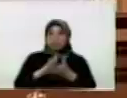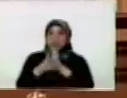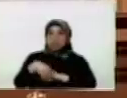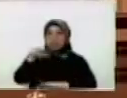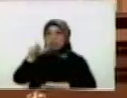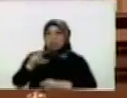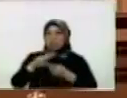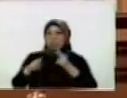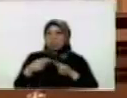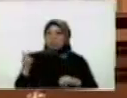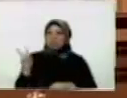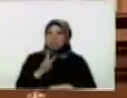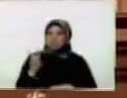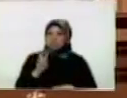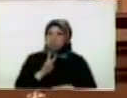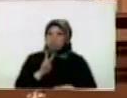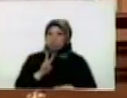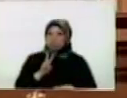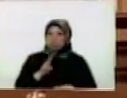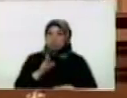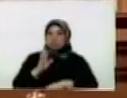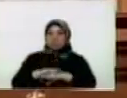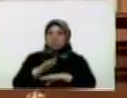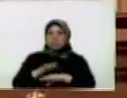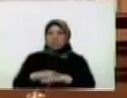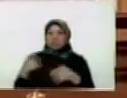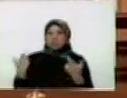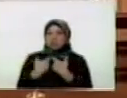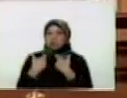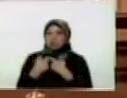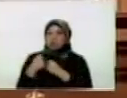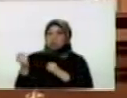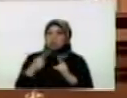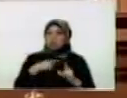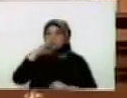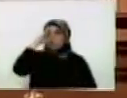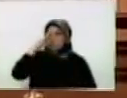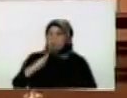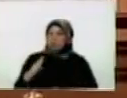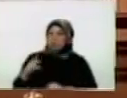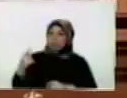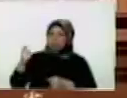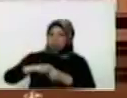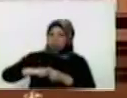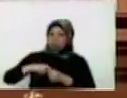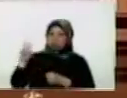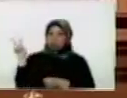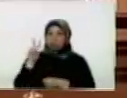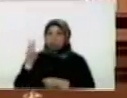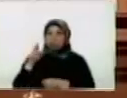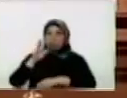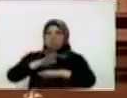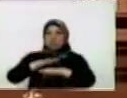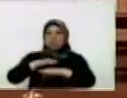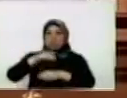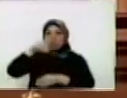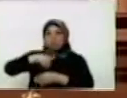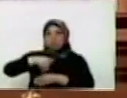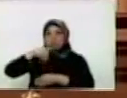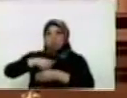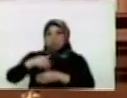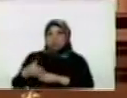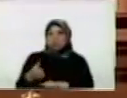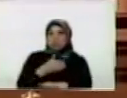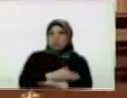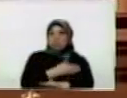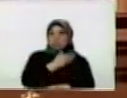en Venezuela, que pide a gritos una intervención militar? pidieron elecciones y querían elecciones adelantadas